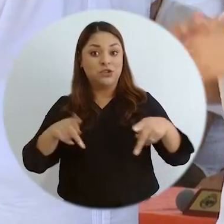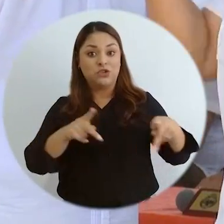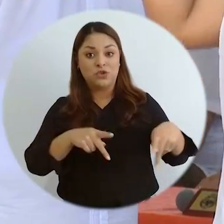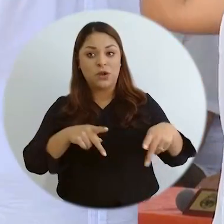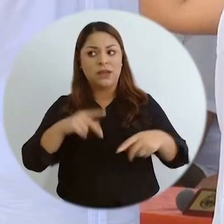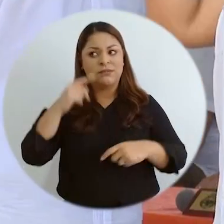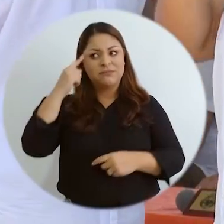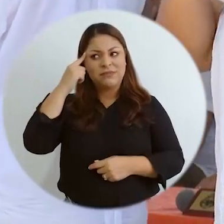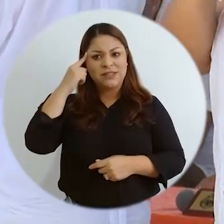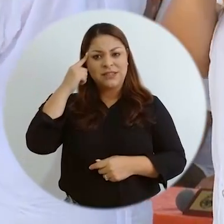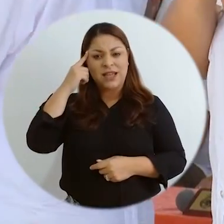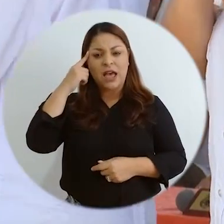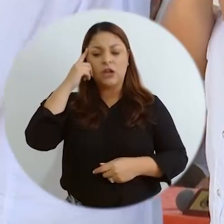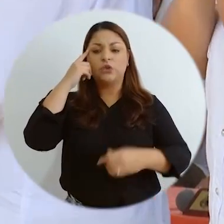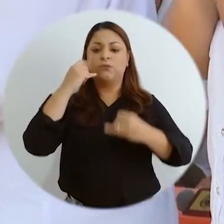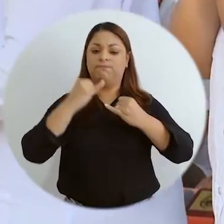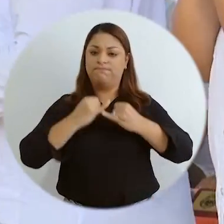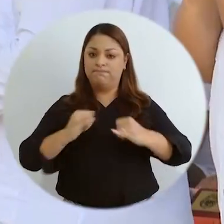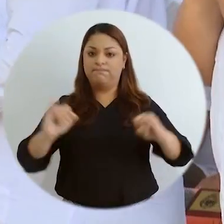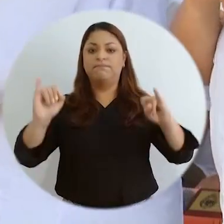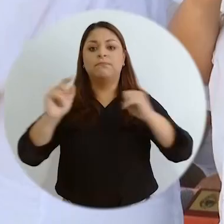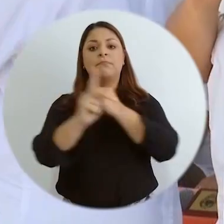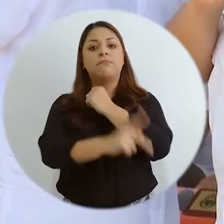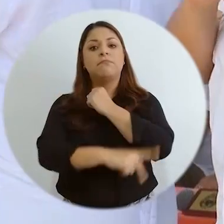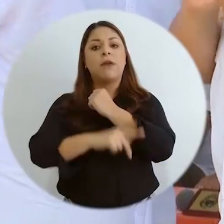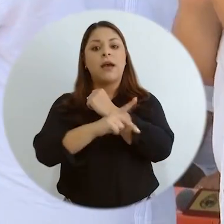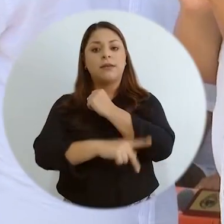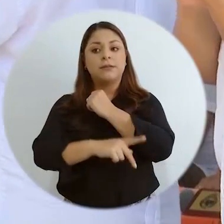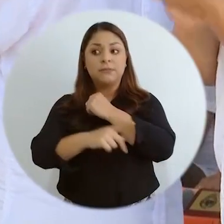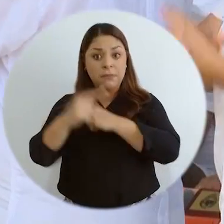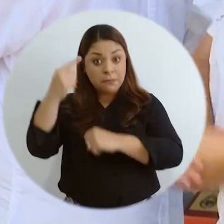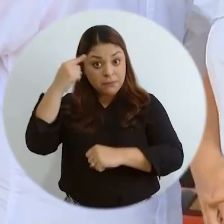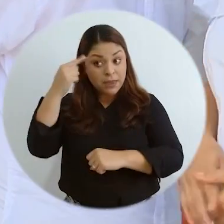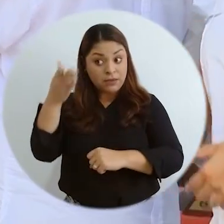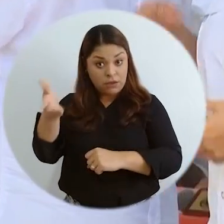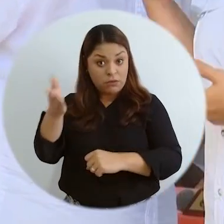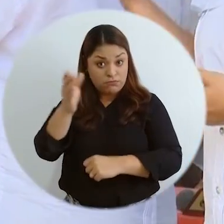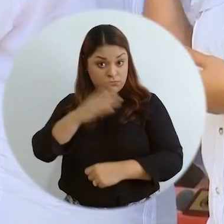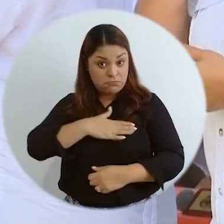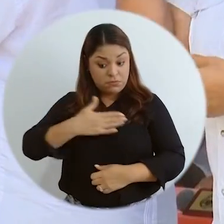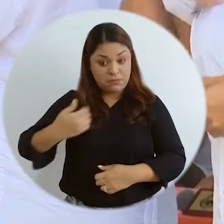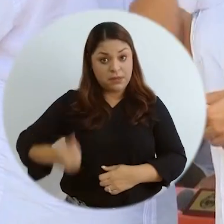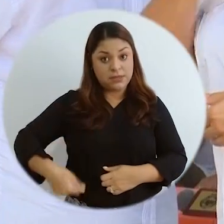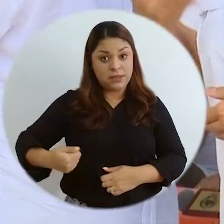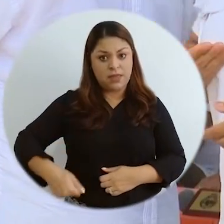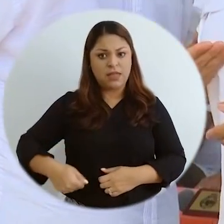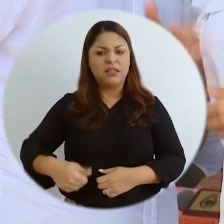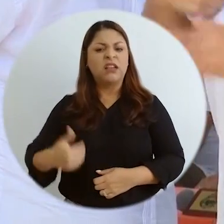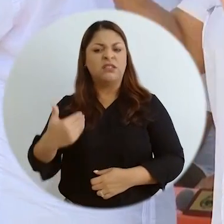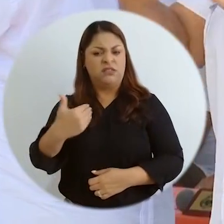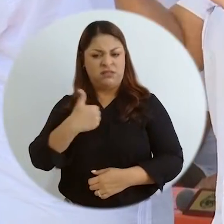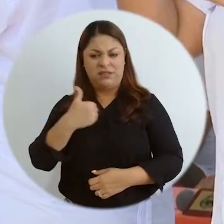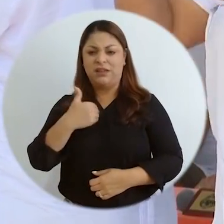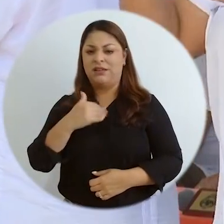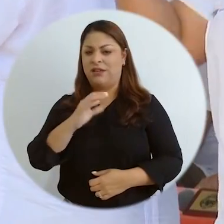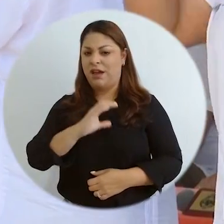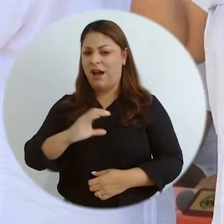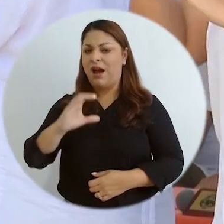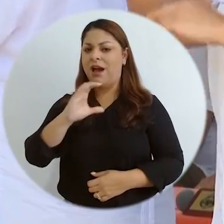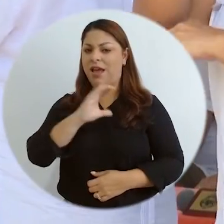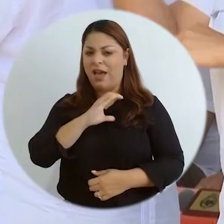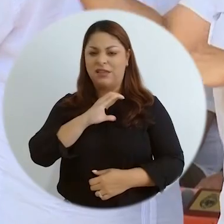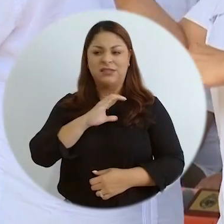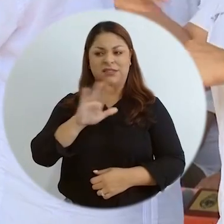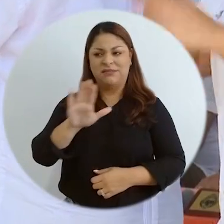tenga este carácter que lo califican como fuerte, pero que desde la perspectiva de un Estado